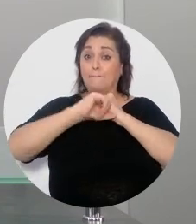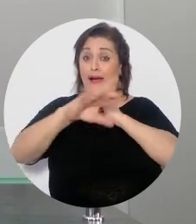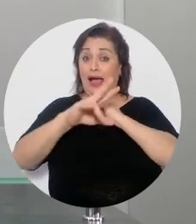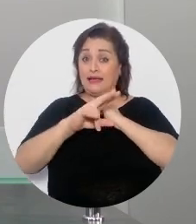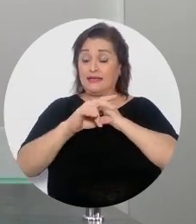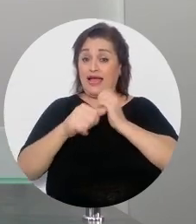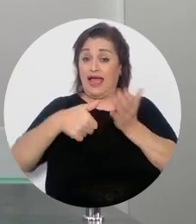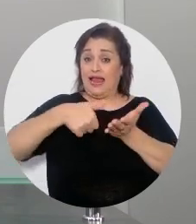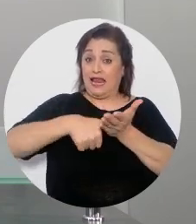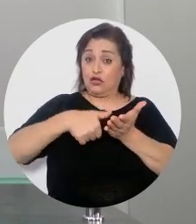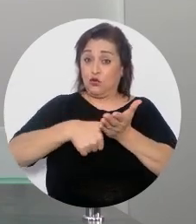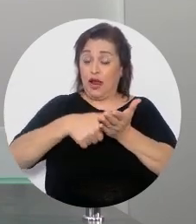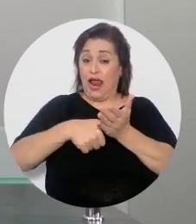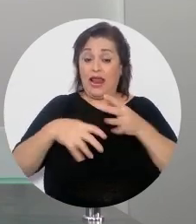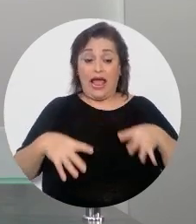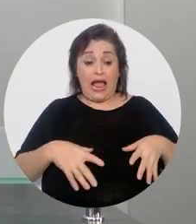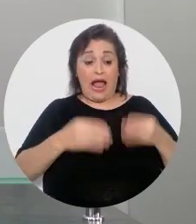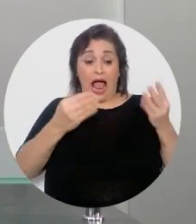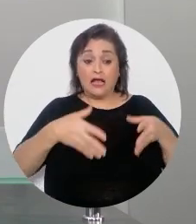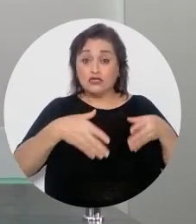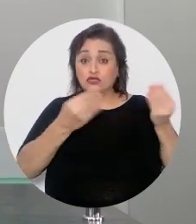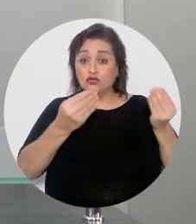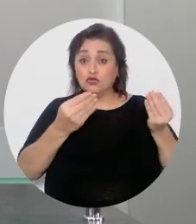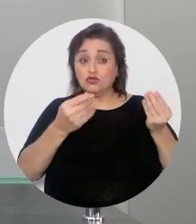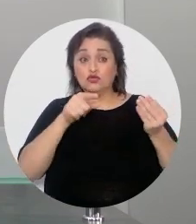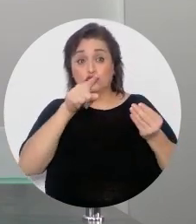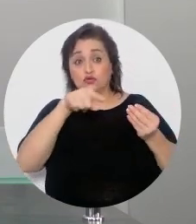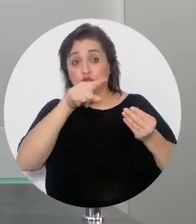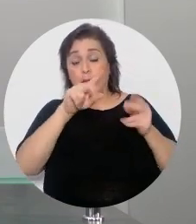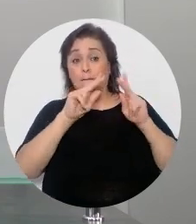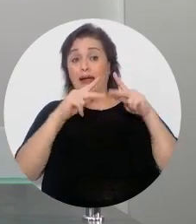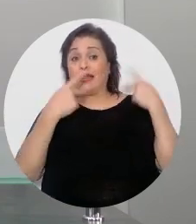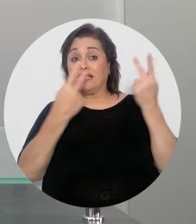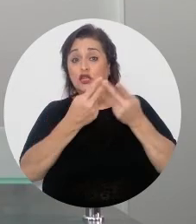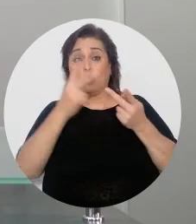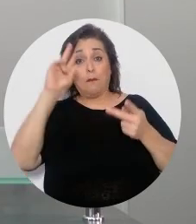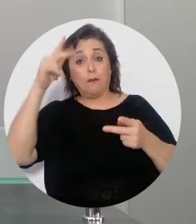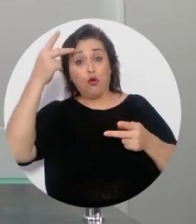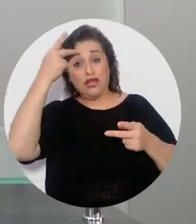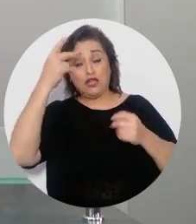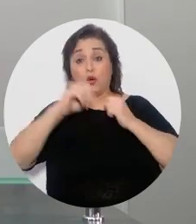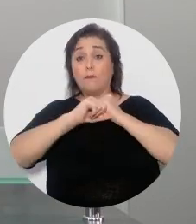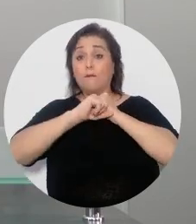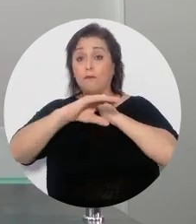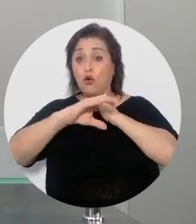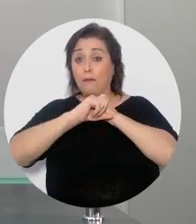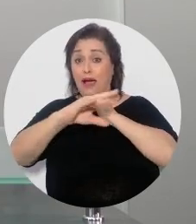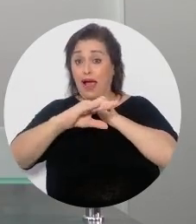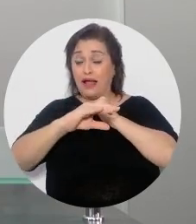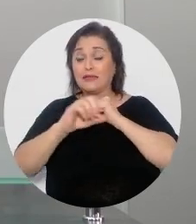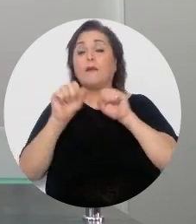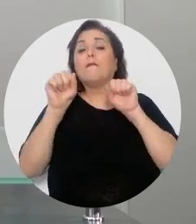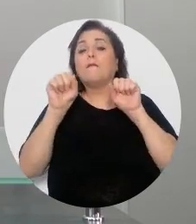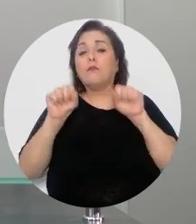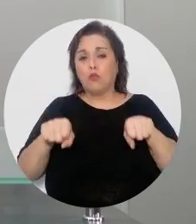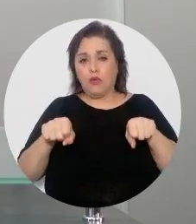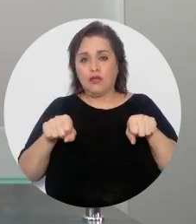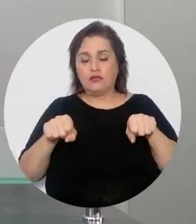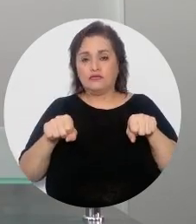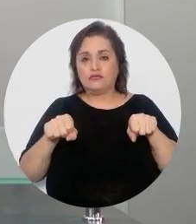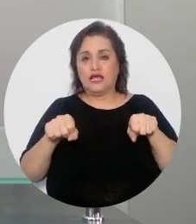electoral, los gastos en los que incurren los partidos políticos en propaganda puede